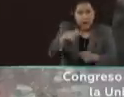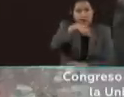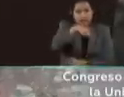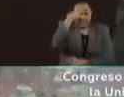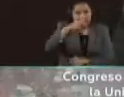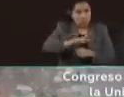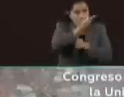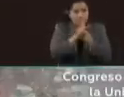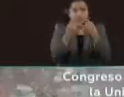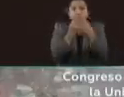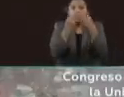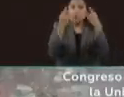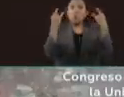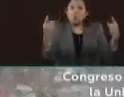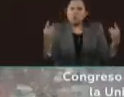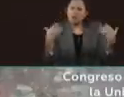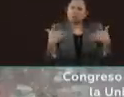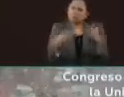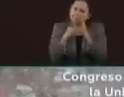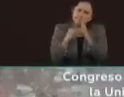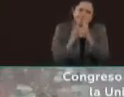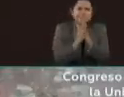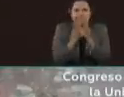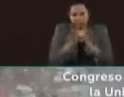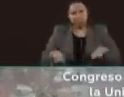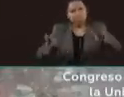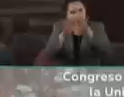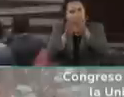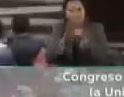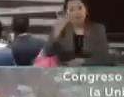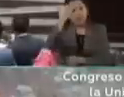nación. Compañeros de la... Hemos avanzado. Concluyo.